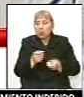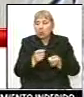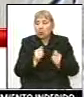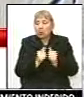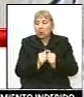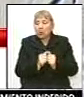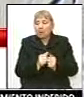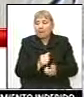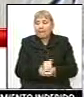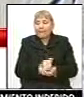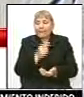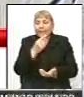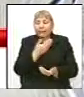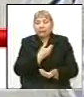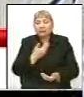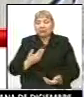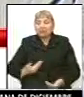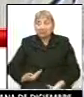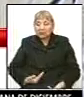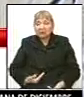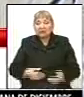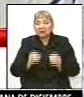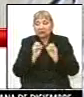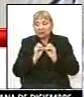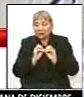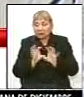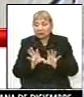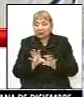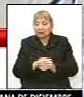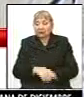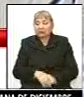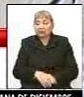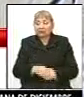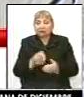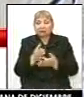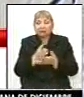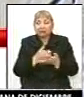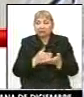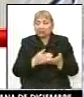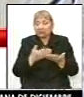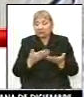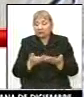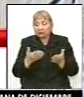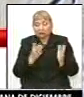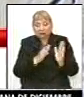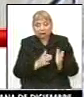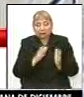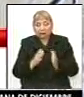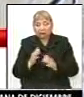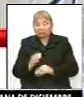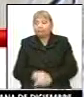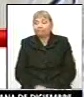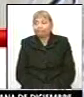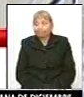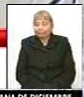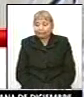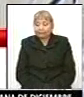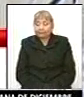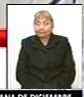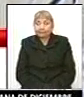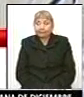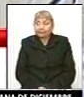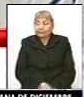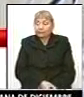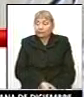ambiental, y un Estado eficiente, transparente y descentralizado a partir de una política de ordenamiento y gestión territorial. La